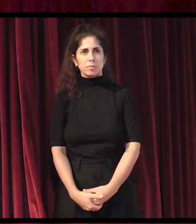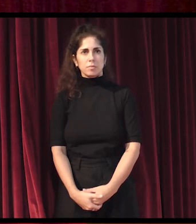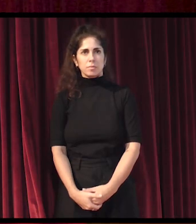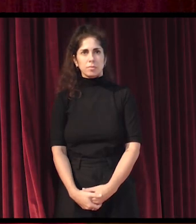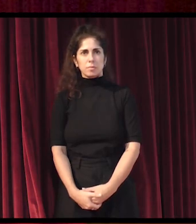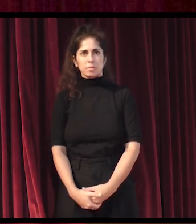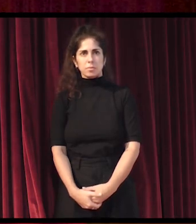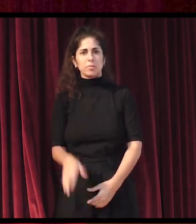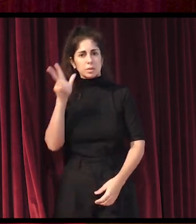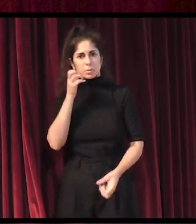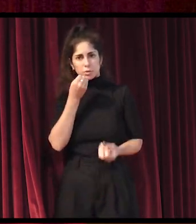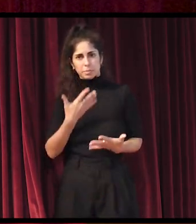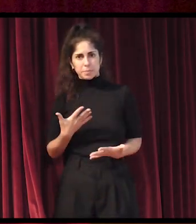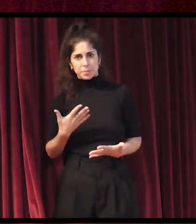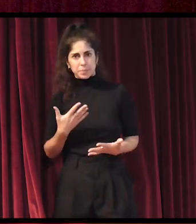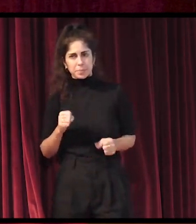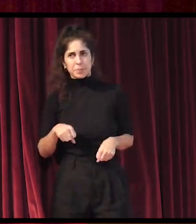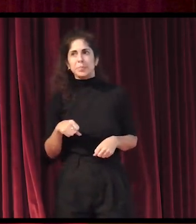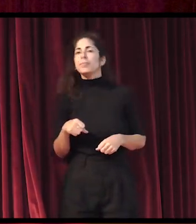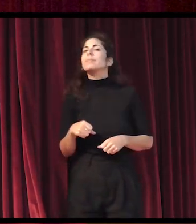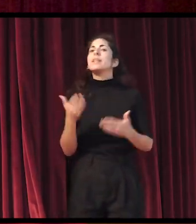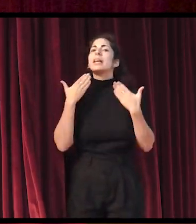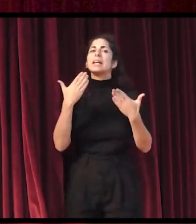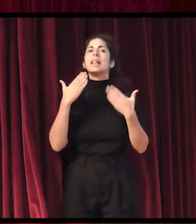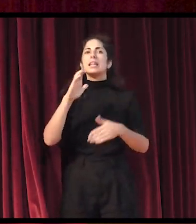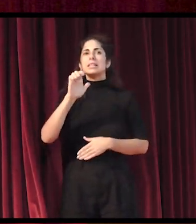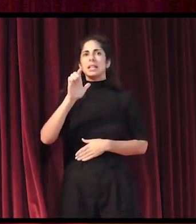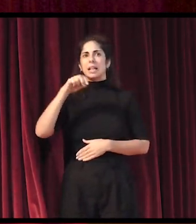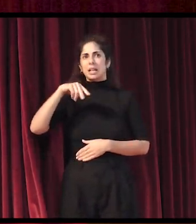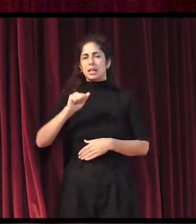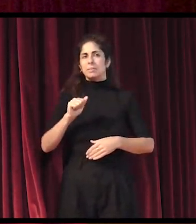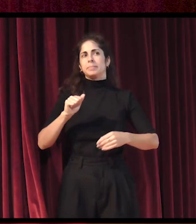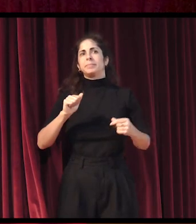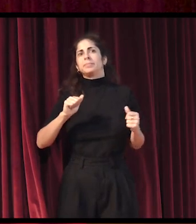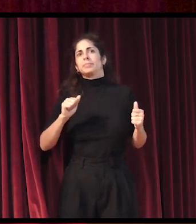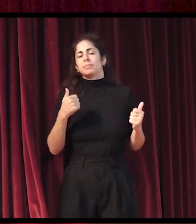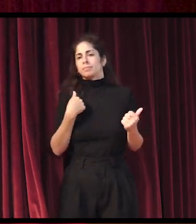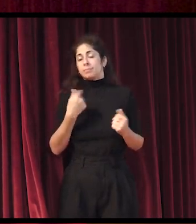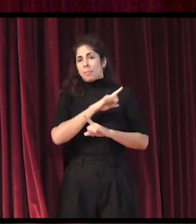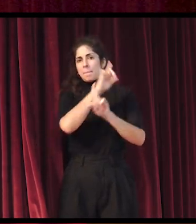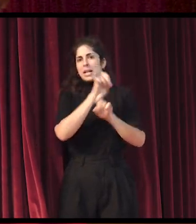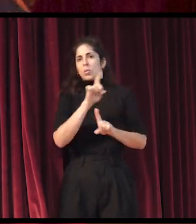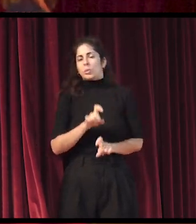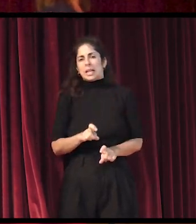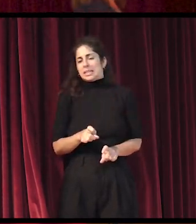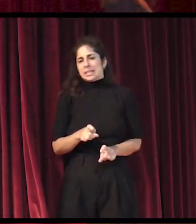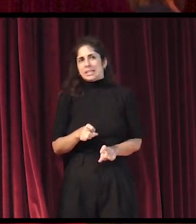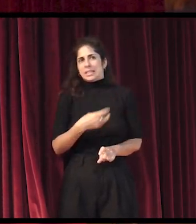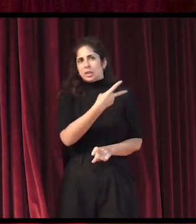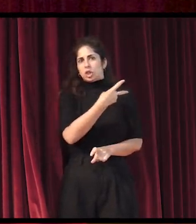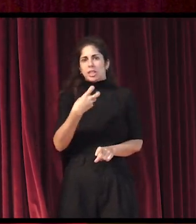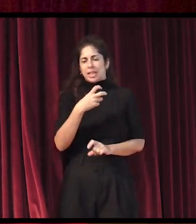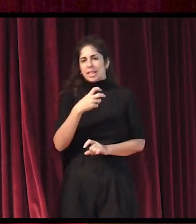Gracias, Elena. Se me oye, ¿verdad? Sí. Gracias, Elena. Tengo como 200 preguntas y